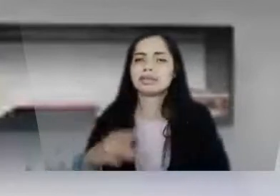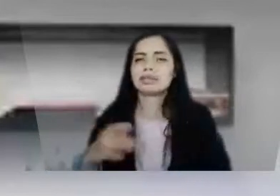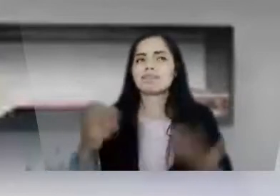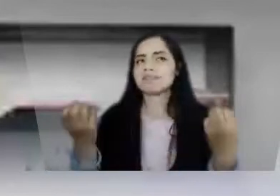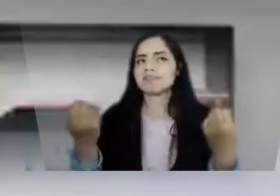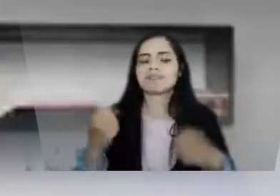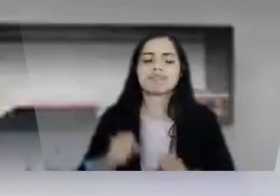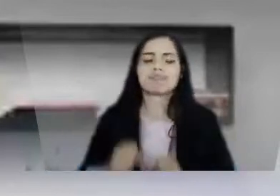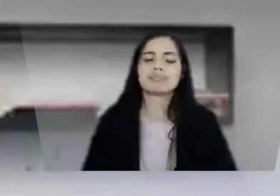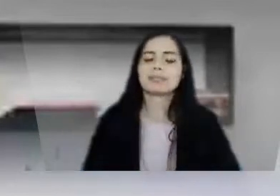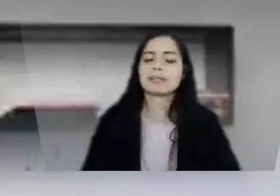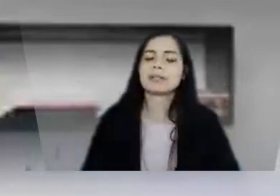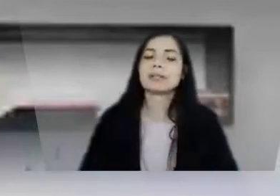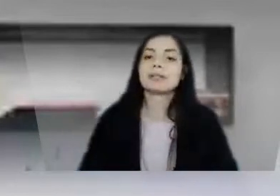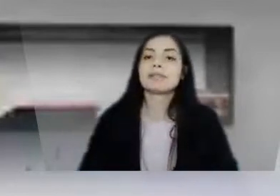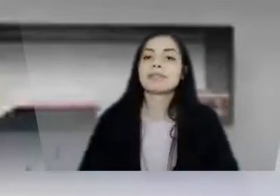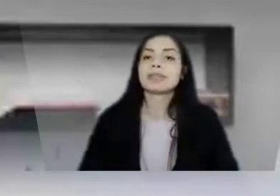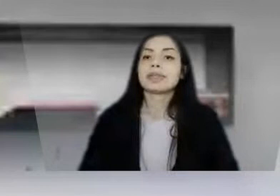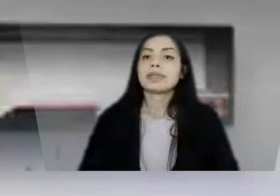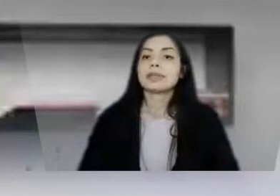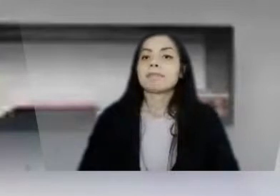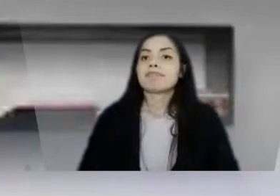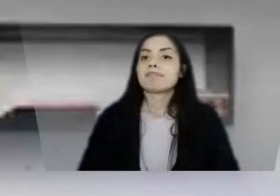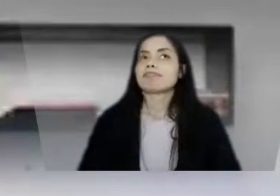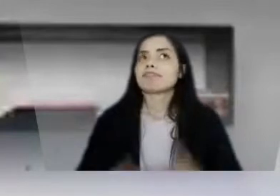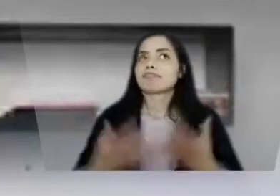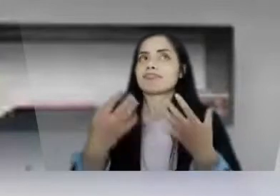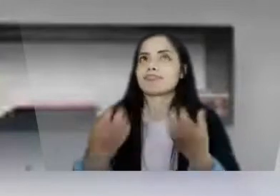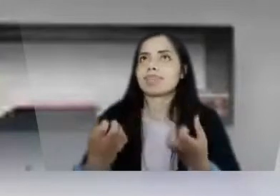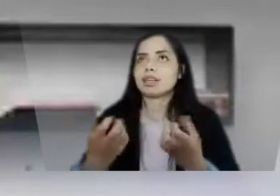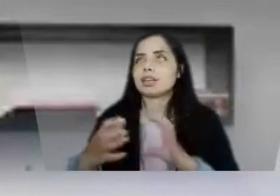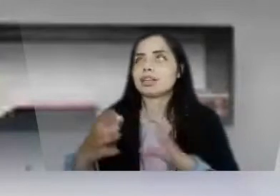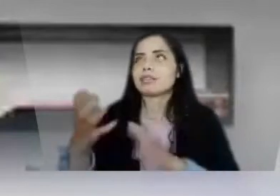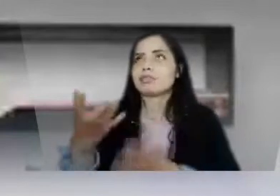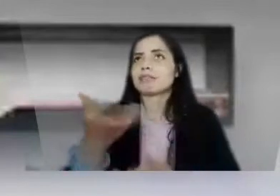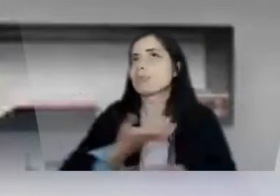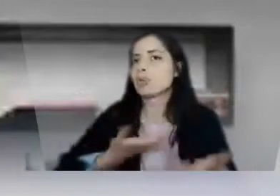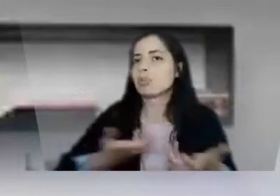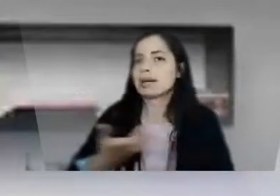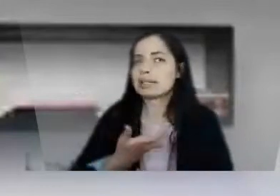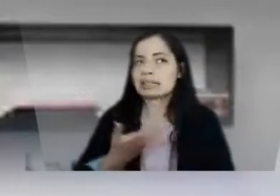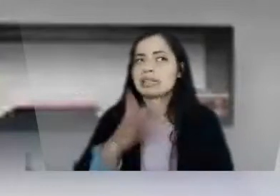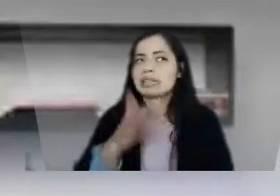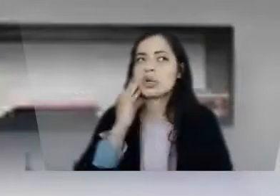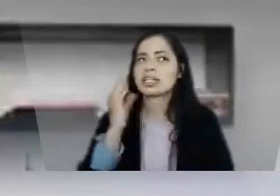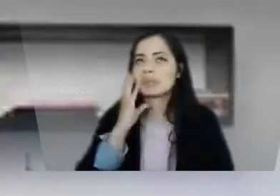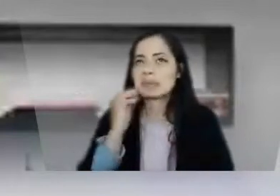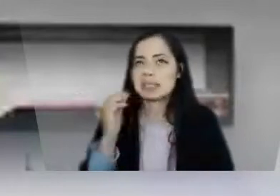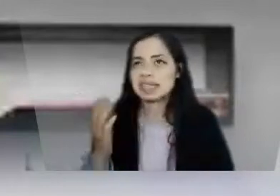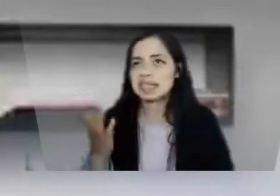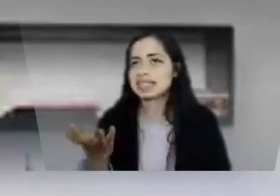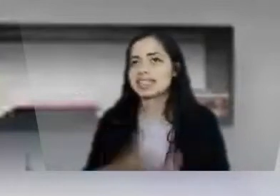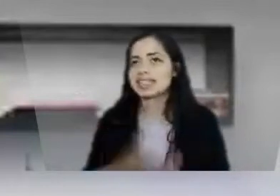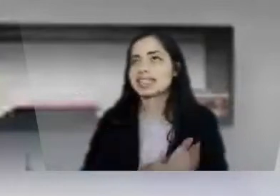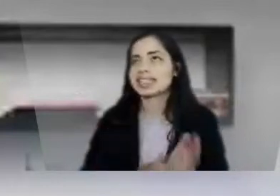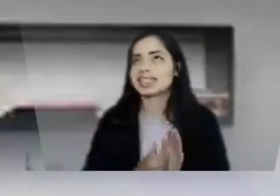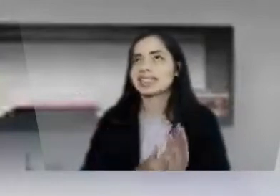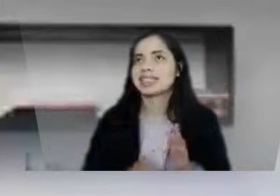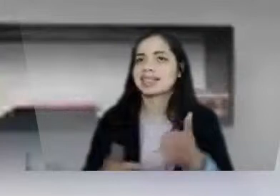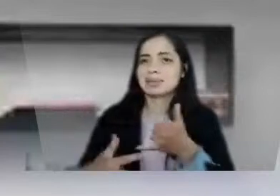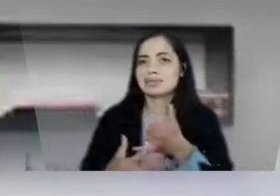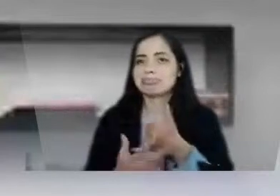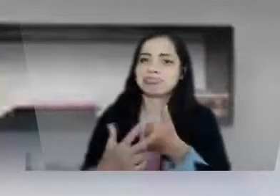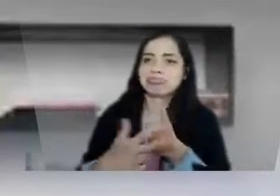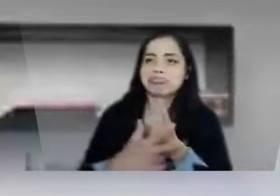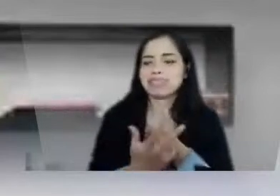alguna anécdota que quieran compartir sobre la expedición. Ustedes estuvieron 10 días inmersos en un viaje que, como